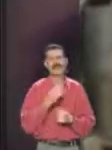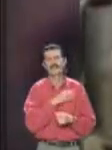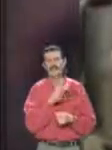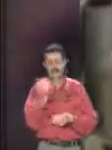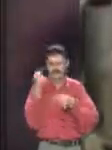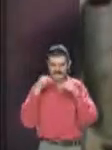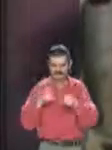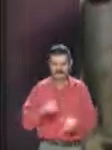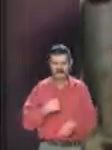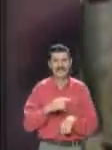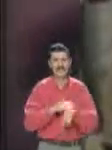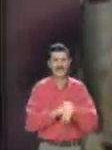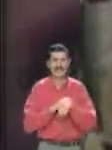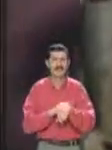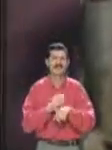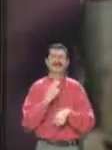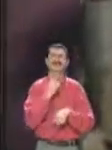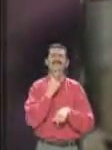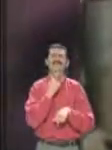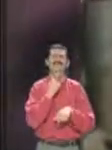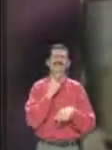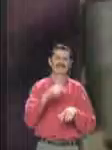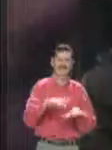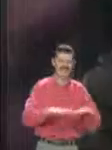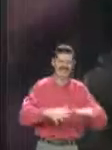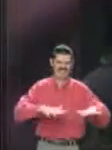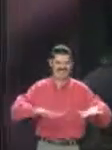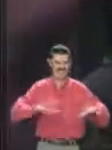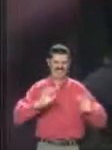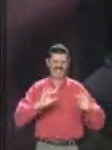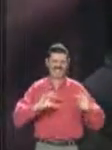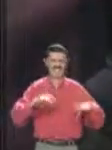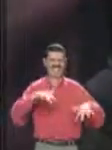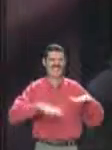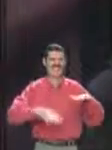Pepe! ¡Qué bueno que vino! Mi amigo está atorado en el lodo podrido. No te preocupes.